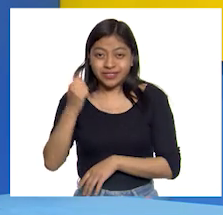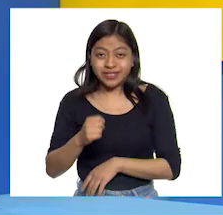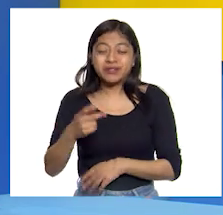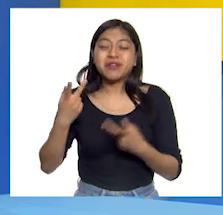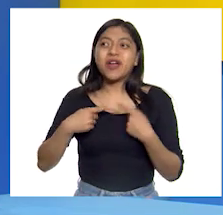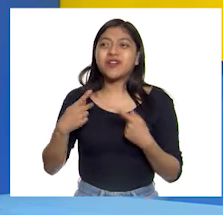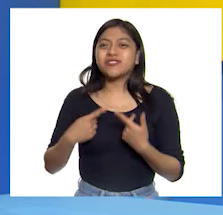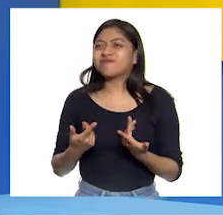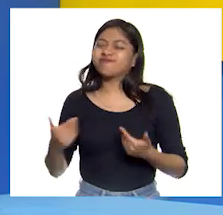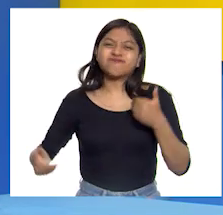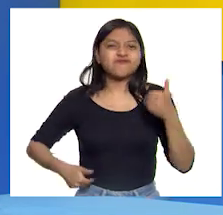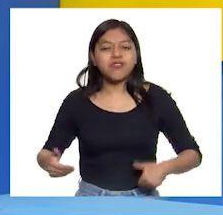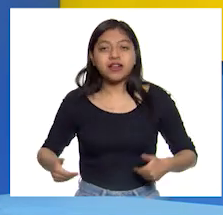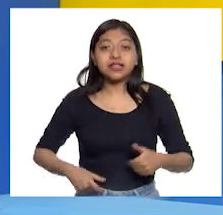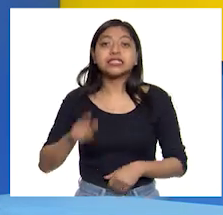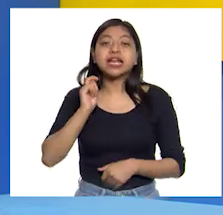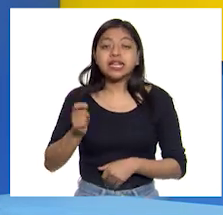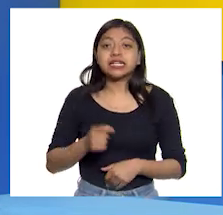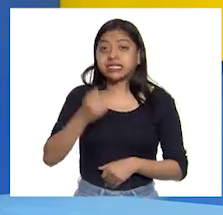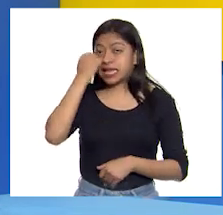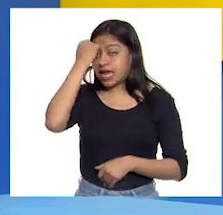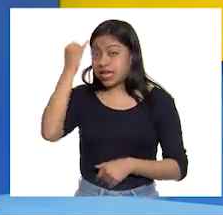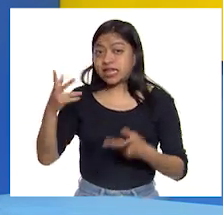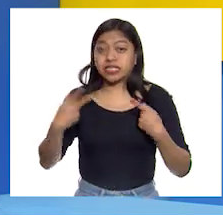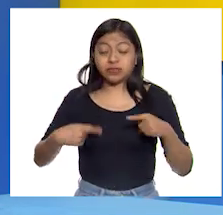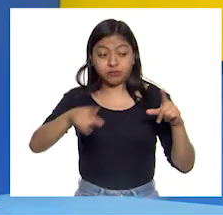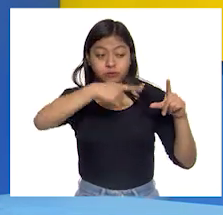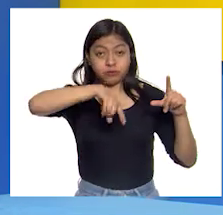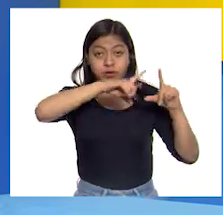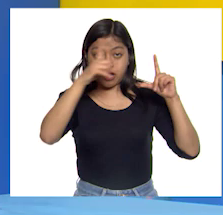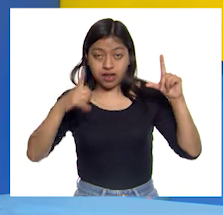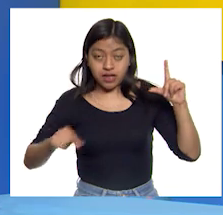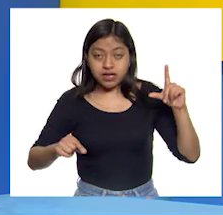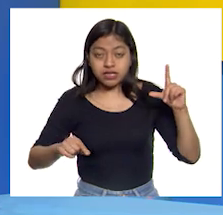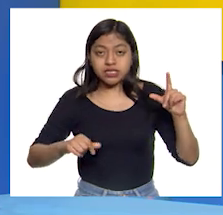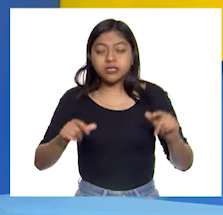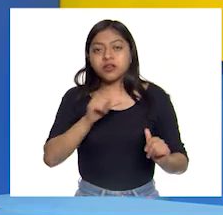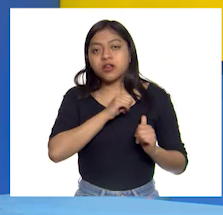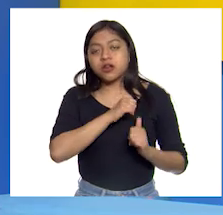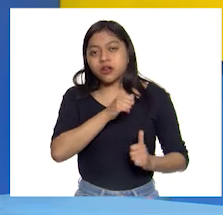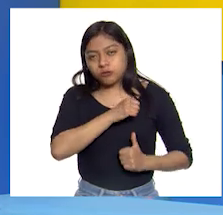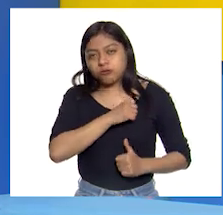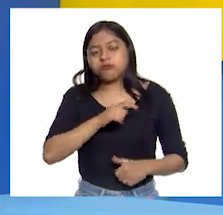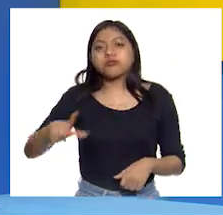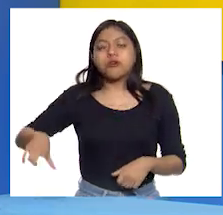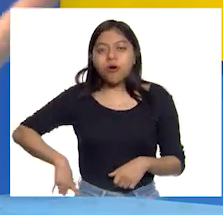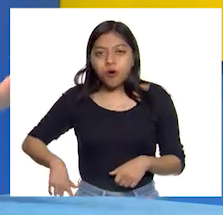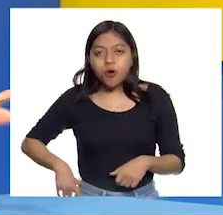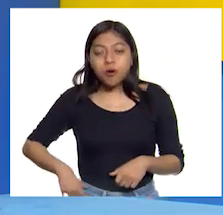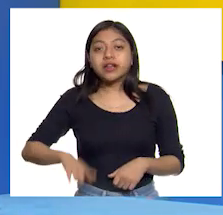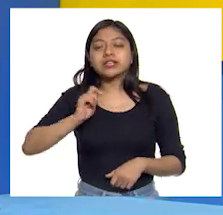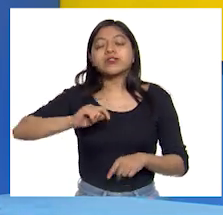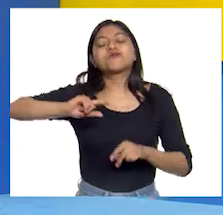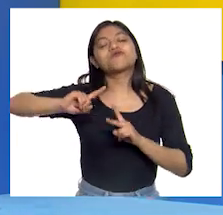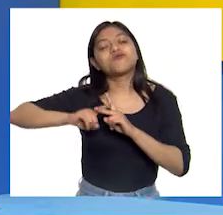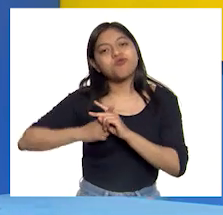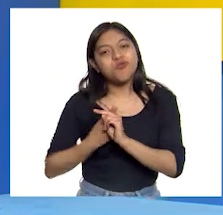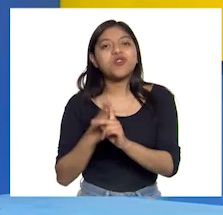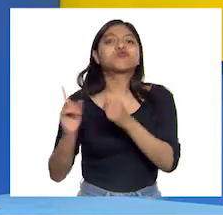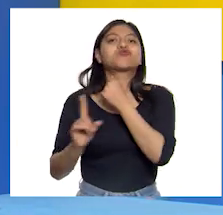y una radicalización de las ideologías nacionalistas y autoritarias que en pocos años hicieron estallar un nuevo conflicto